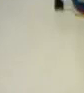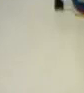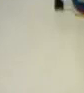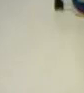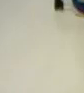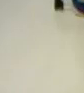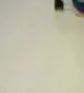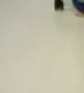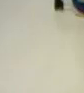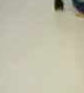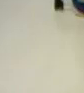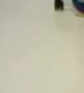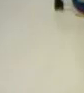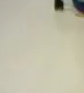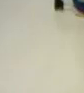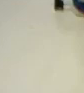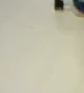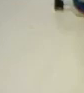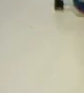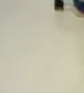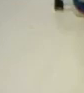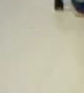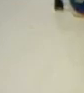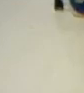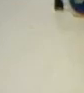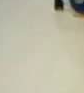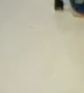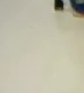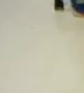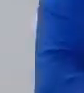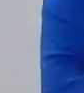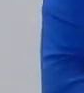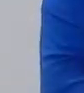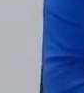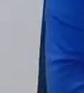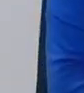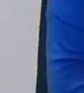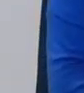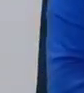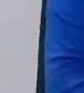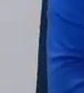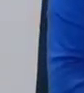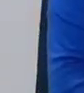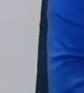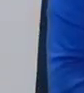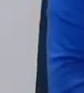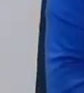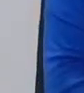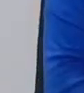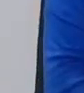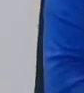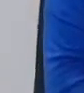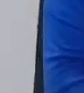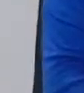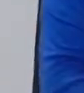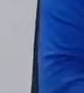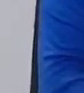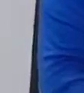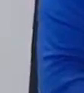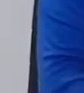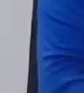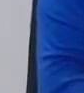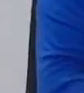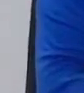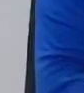Porque además viene el... Caracucho. Sí, es del estado... ¿De qué parte del estado, Zulia? De, nací en Maracaibo. En Maracaibo. En San Francisco. Que se le,